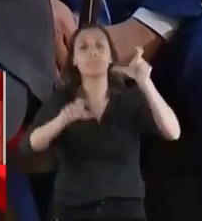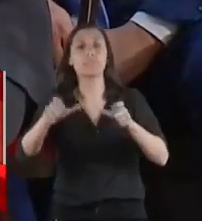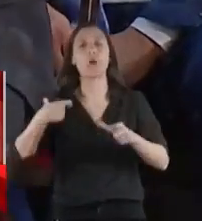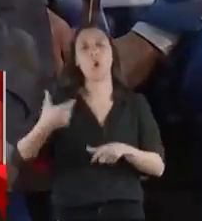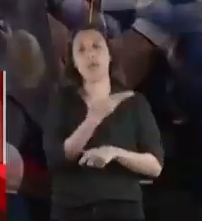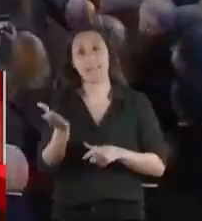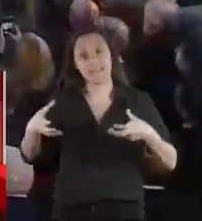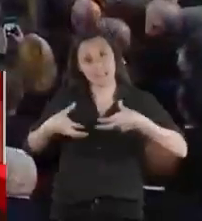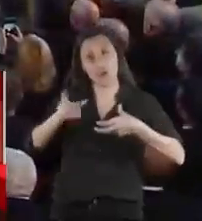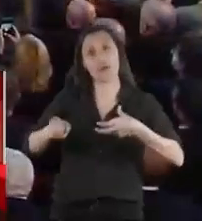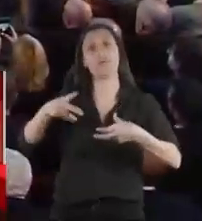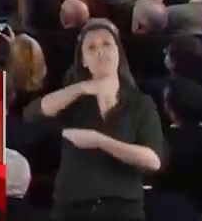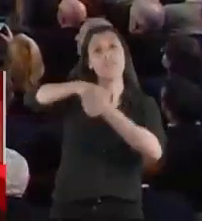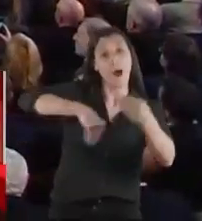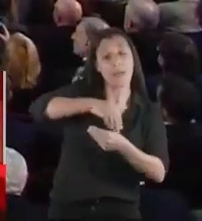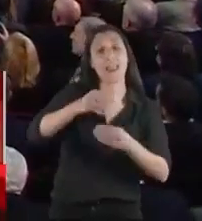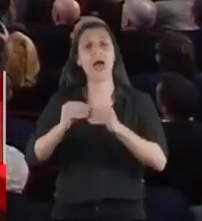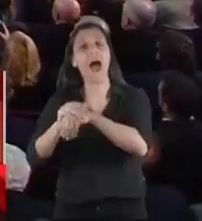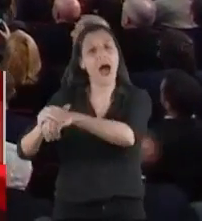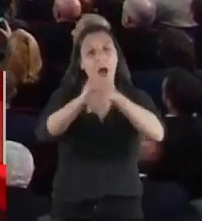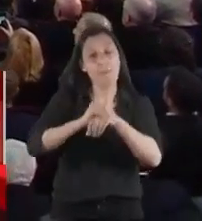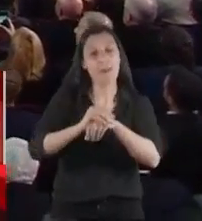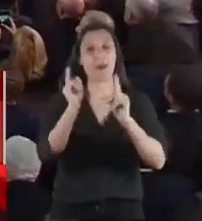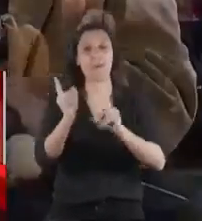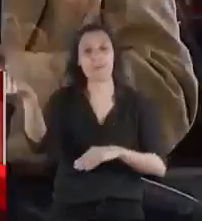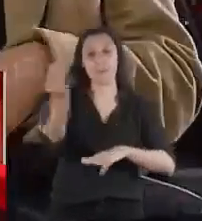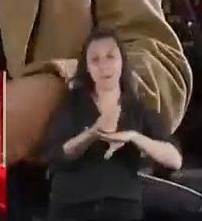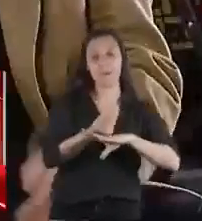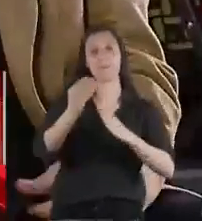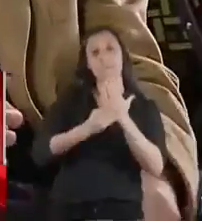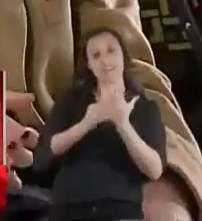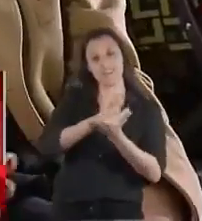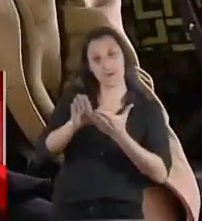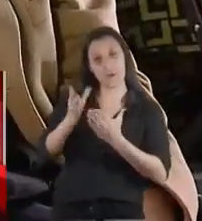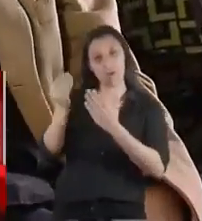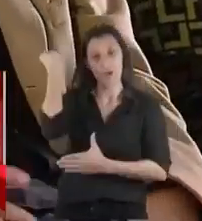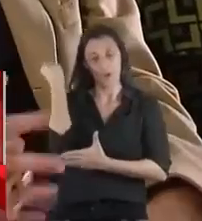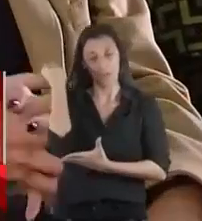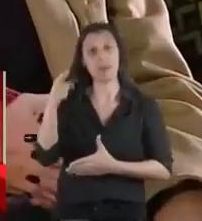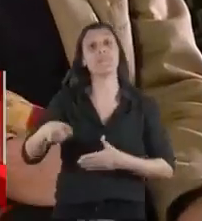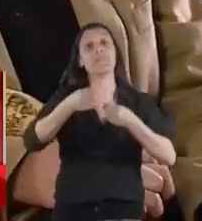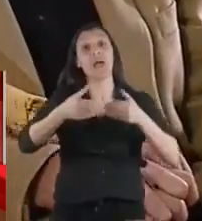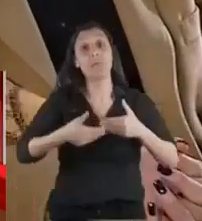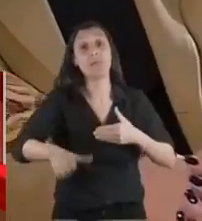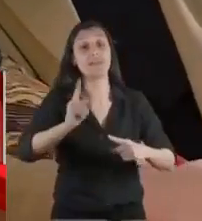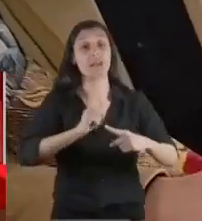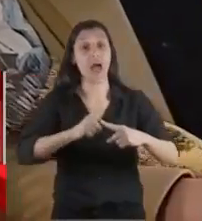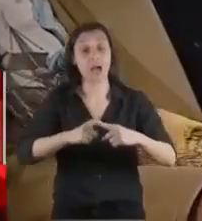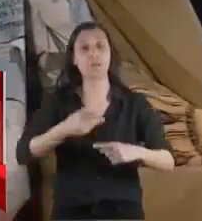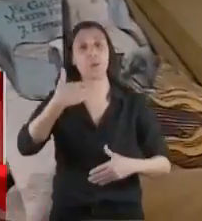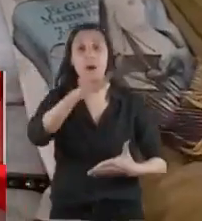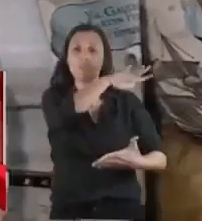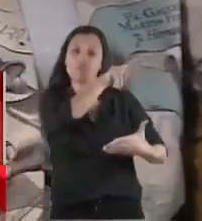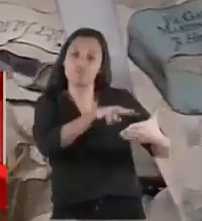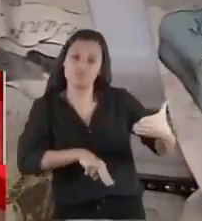organizaciones sociales, familiares y amigos del designado ministro. En el inicio de este acto daremos